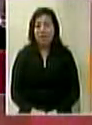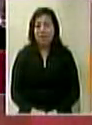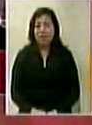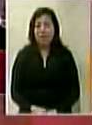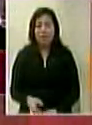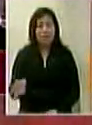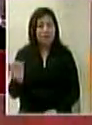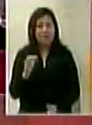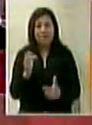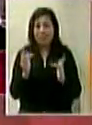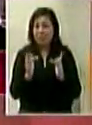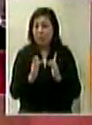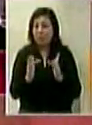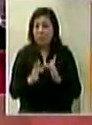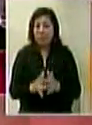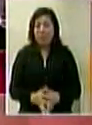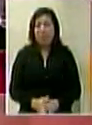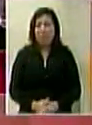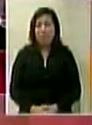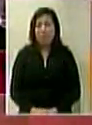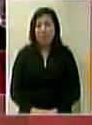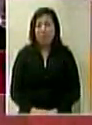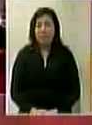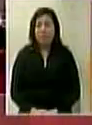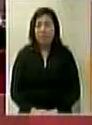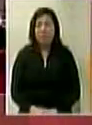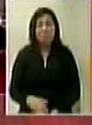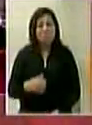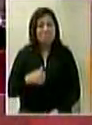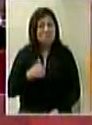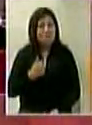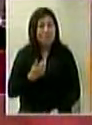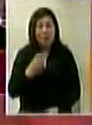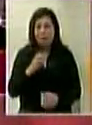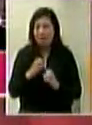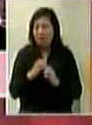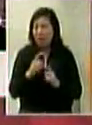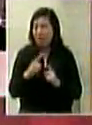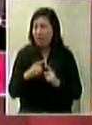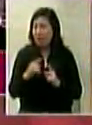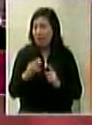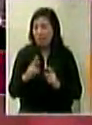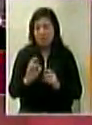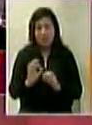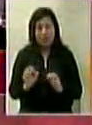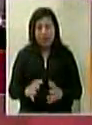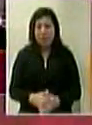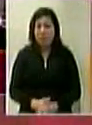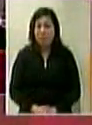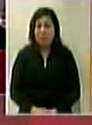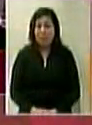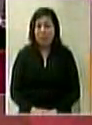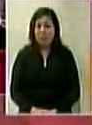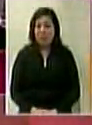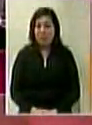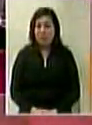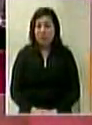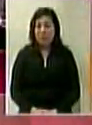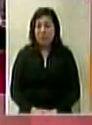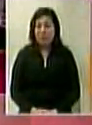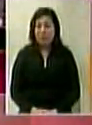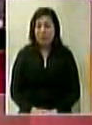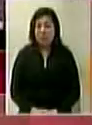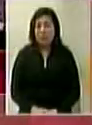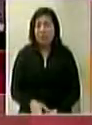Ningún contacto. Como vocero puedo decir que en mi vida he conversado con el señor Antauro Humala, que no lo conozco personalmente, y que es